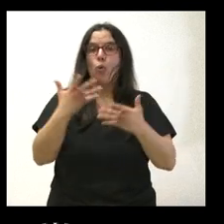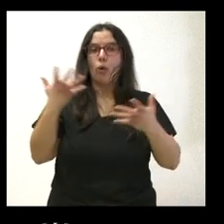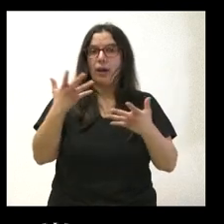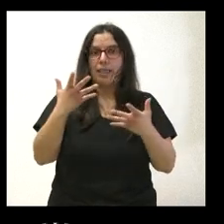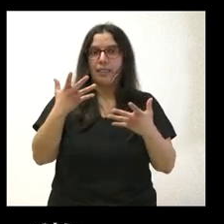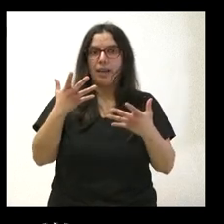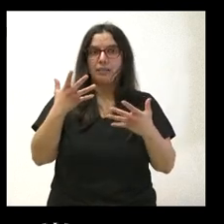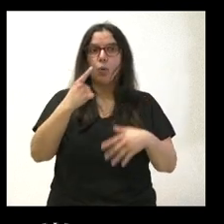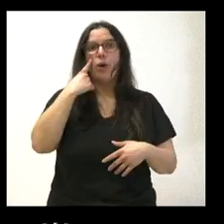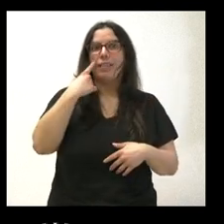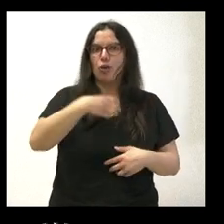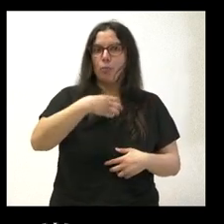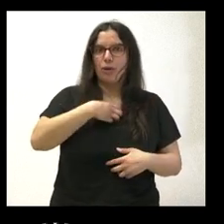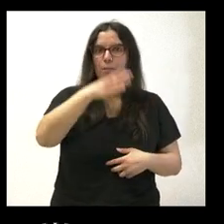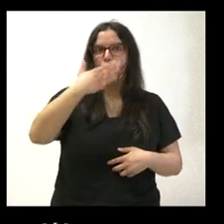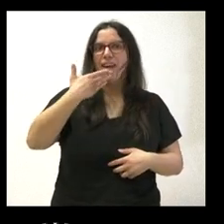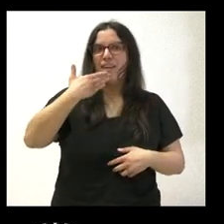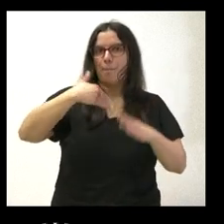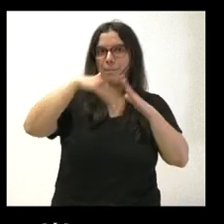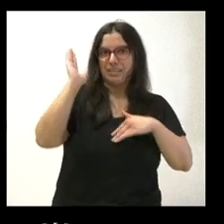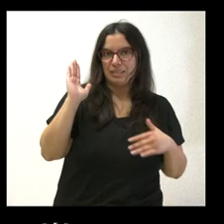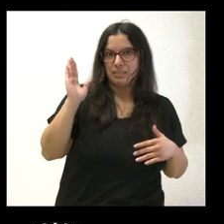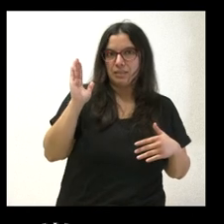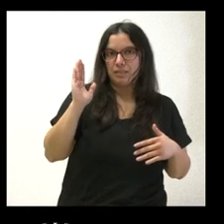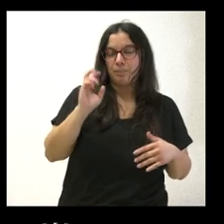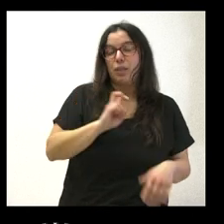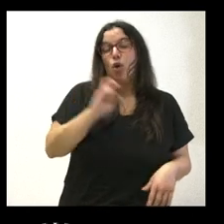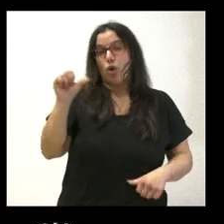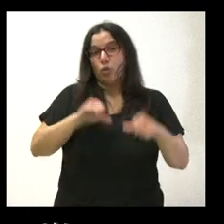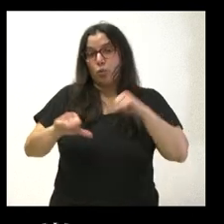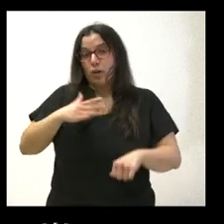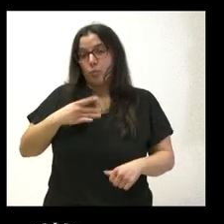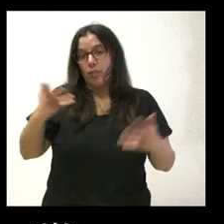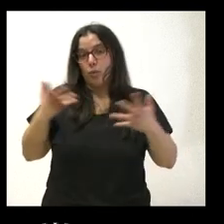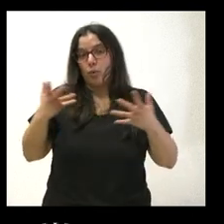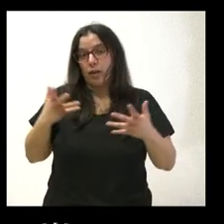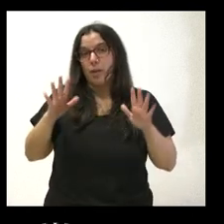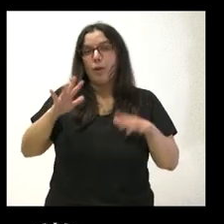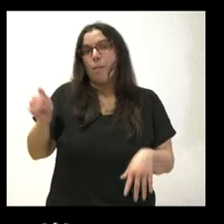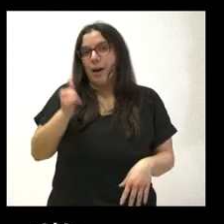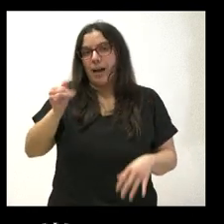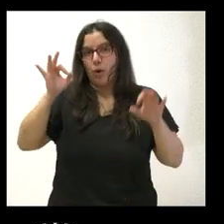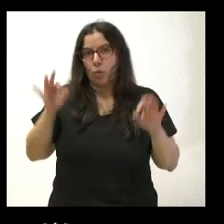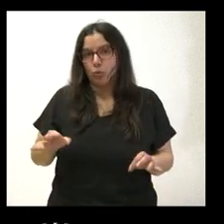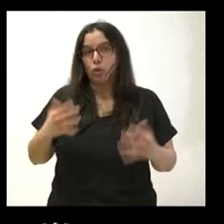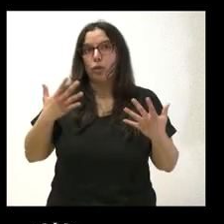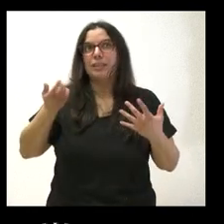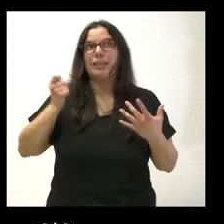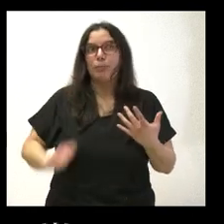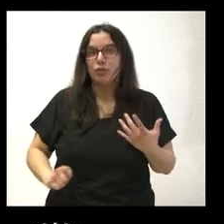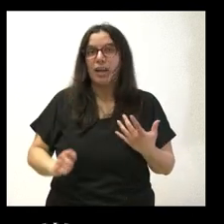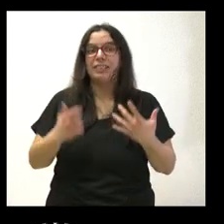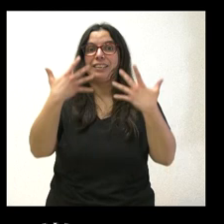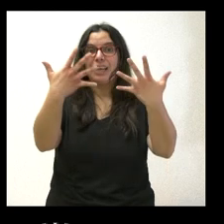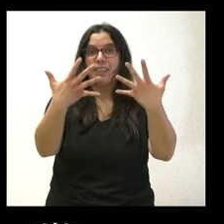servicios de guardia y además hay otro cirujano que sí que podría atender estas urgencias que está de baja de 10 profesionales solo